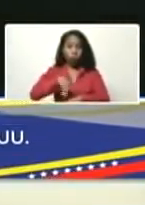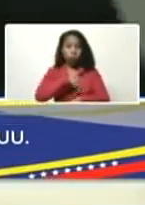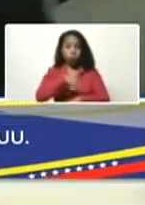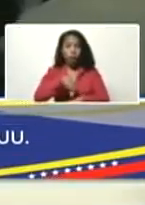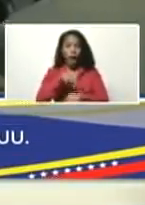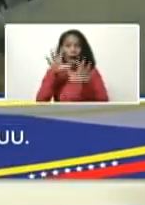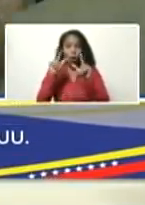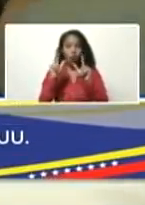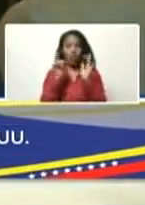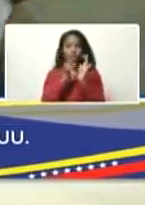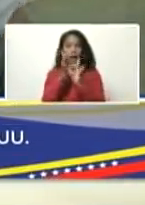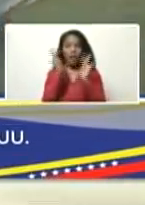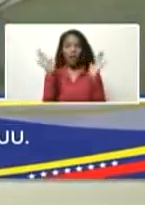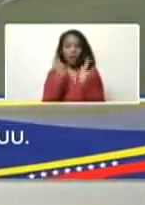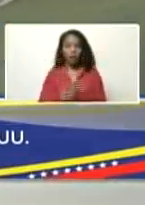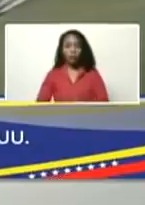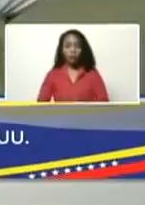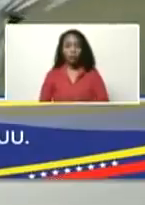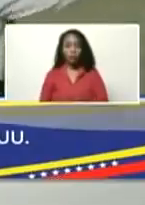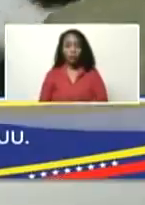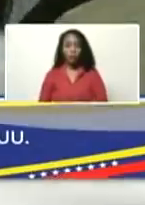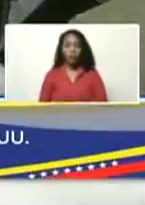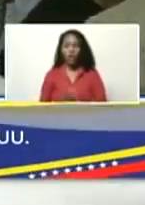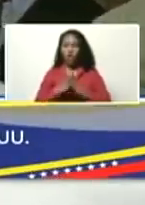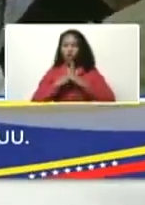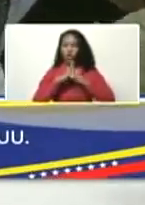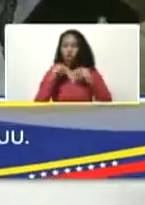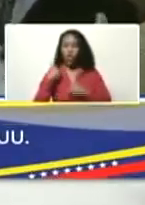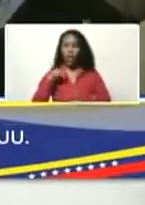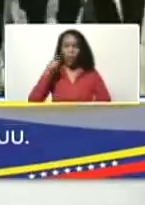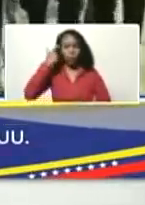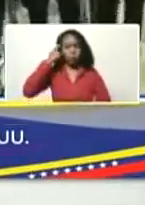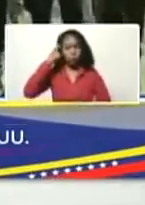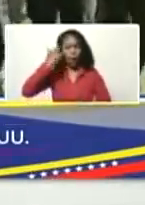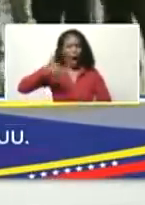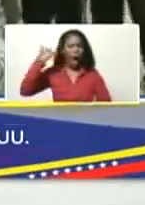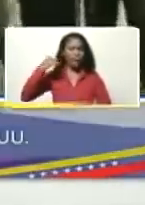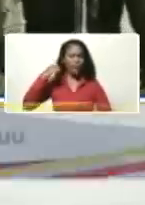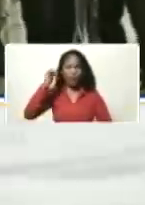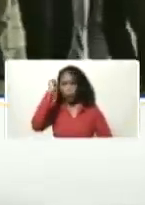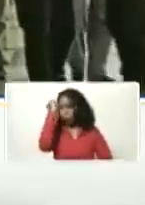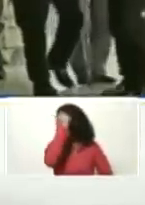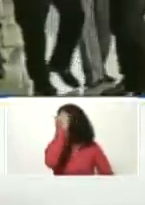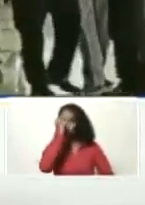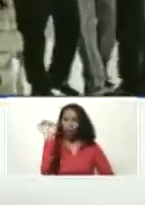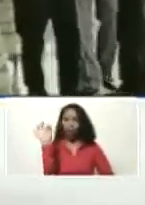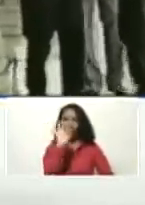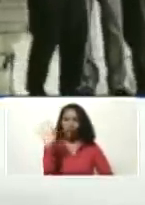11 de abril. Todos tenemos recuerdos imborrables